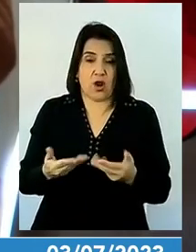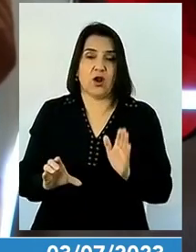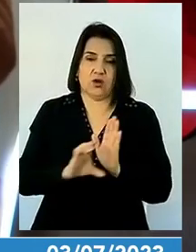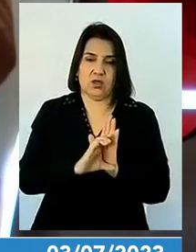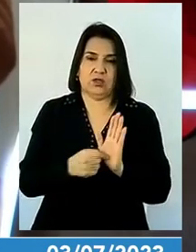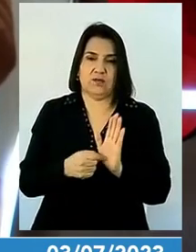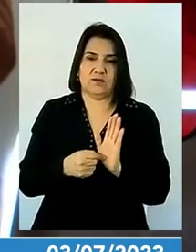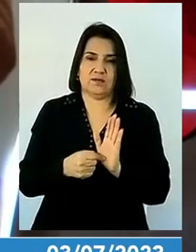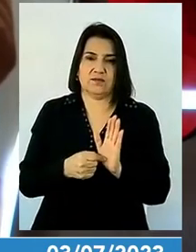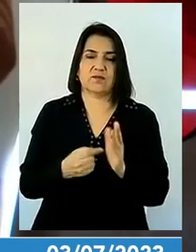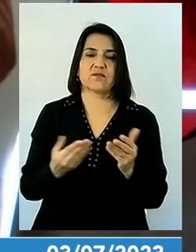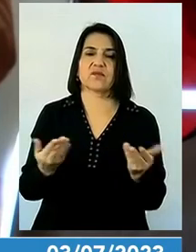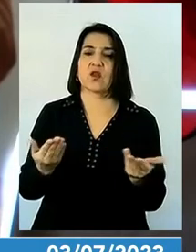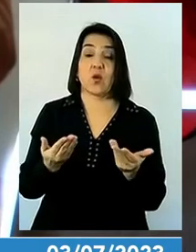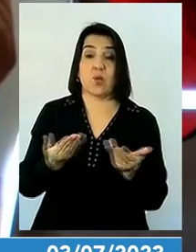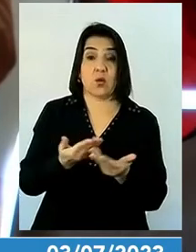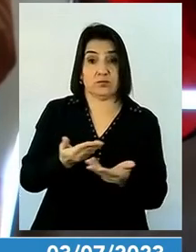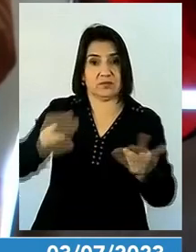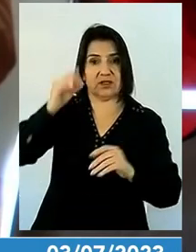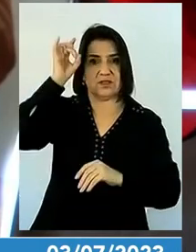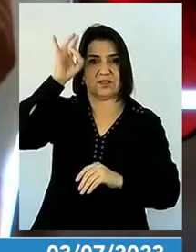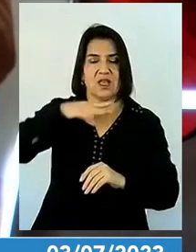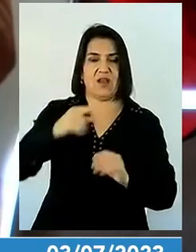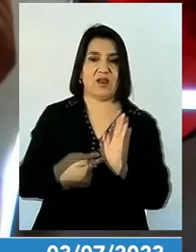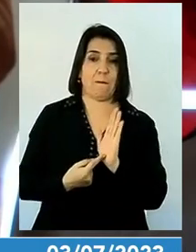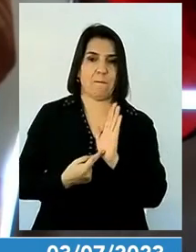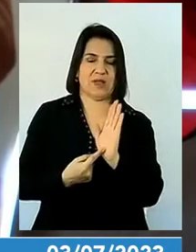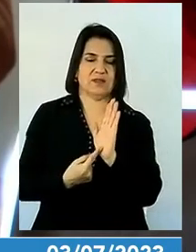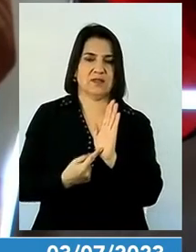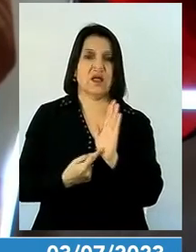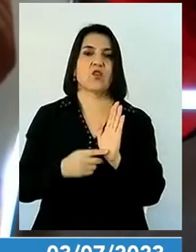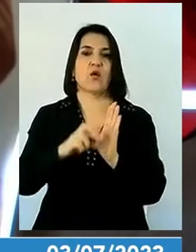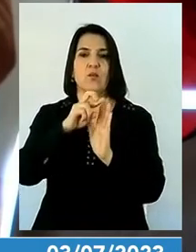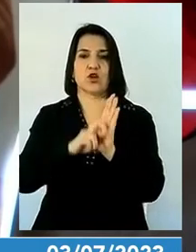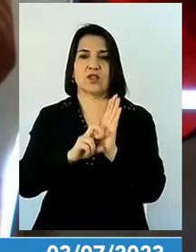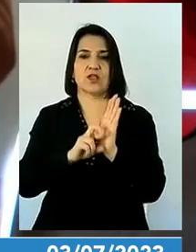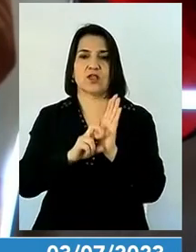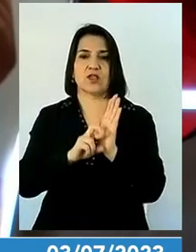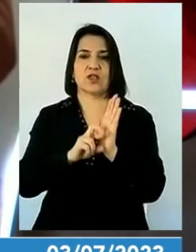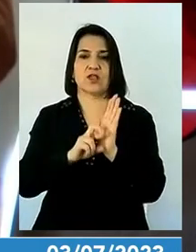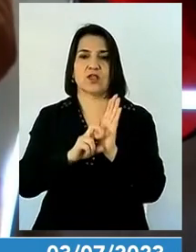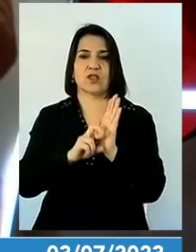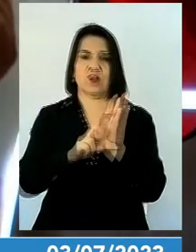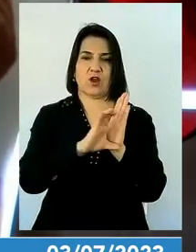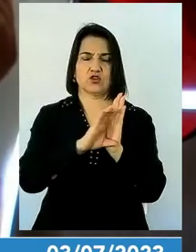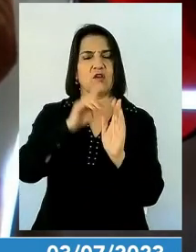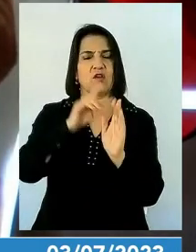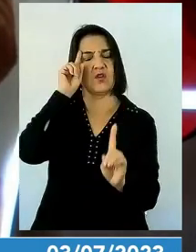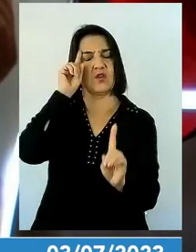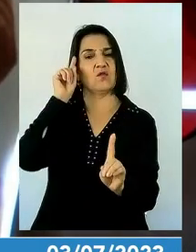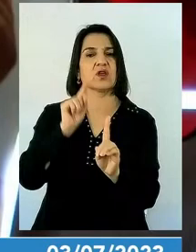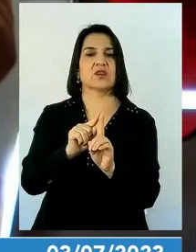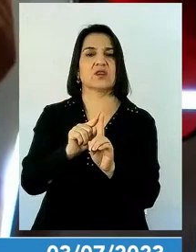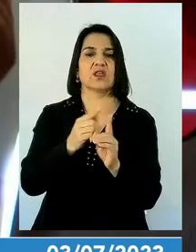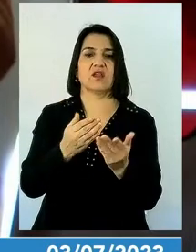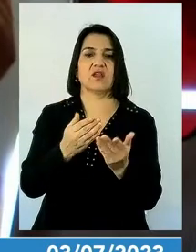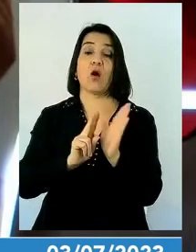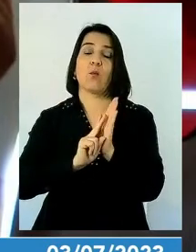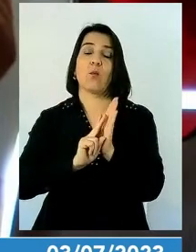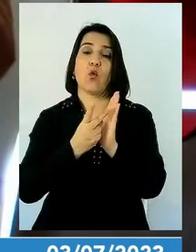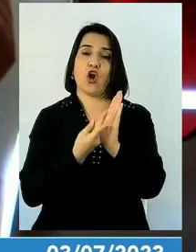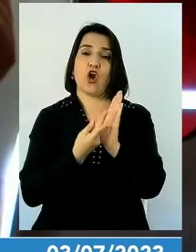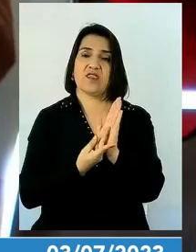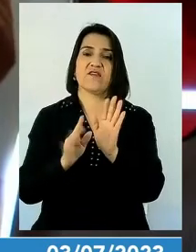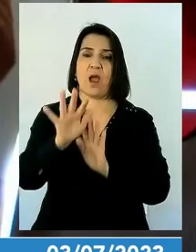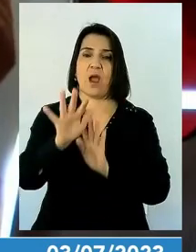sabido, se han presentado proyectos de reforma constitucional con el propósito de modificar la protección otorgada a los